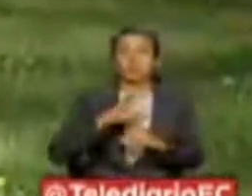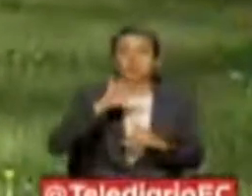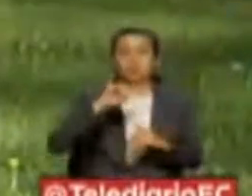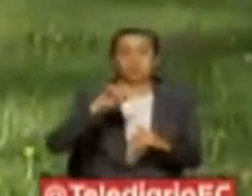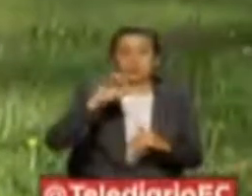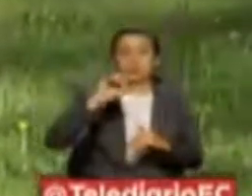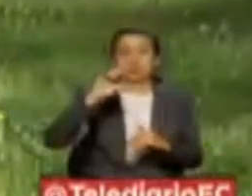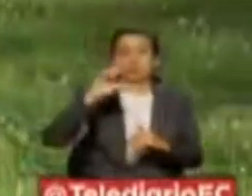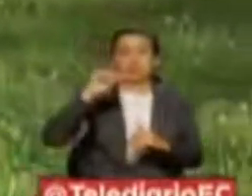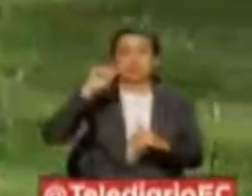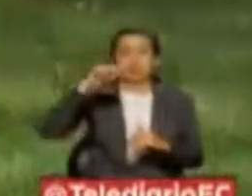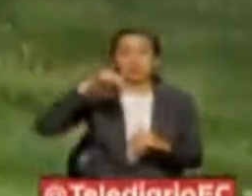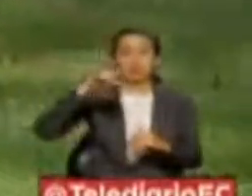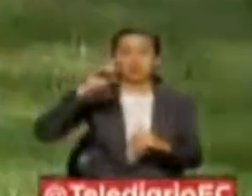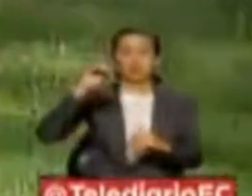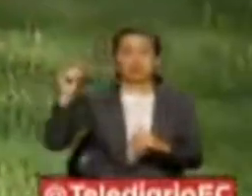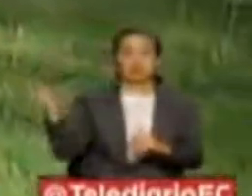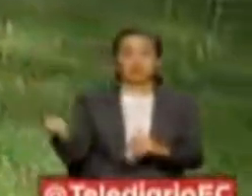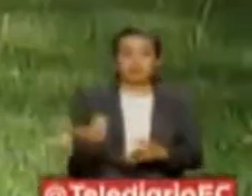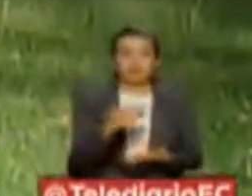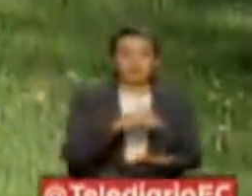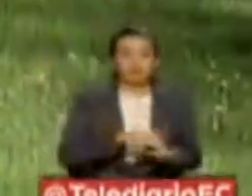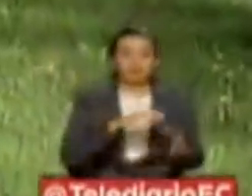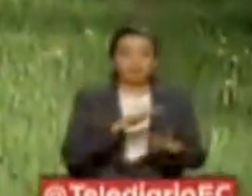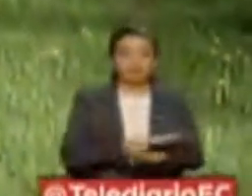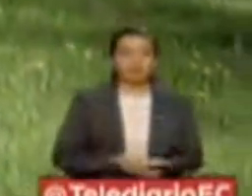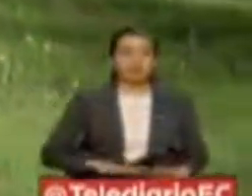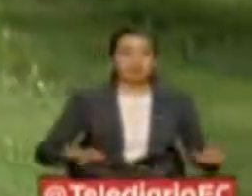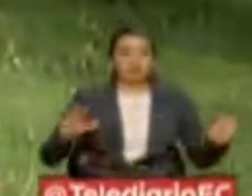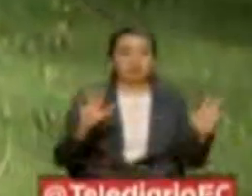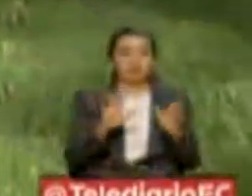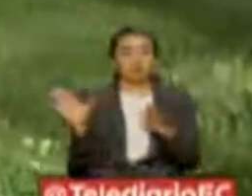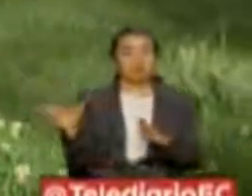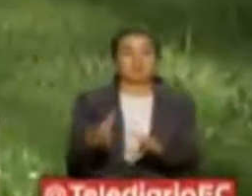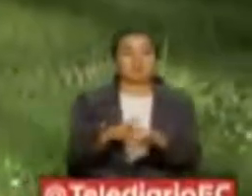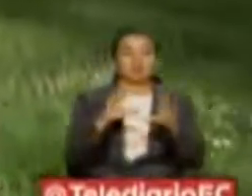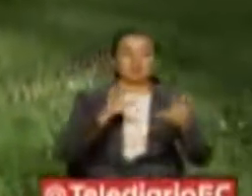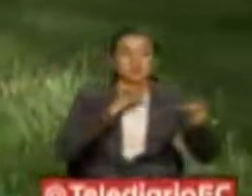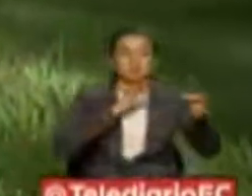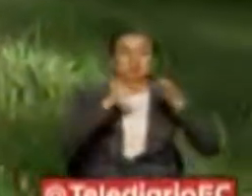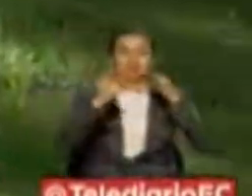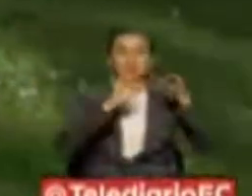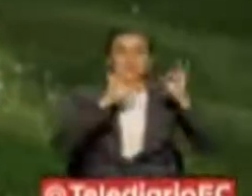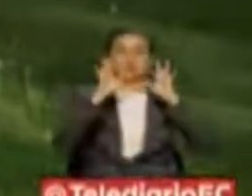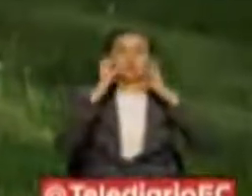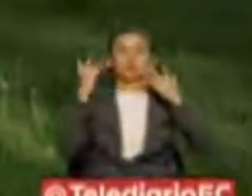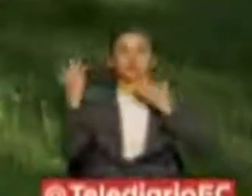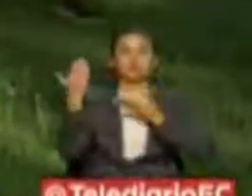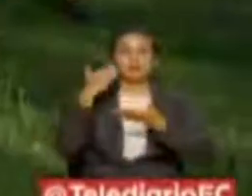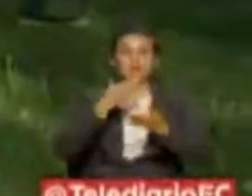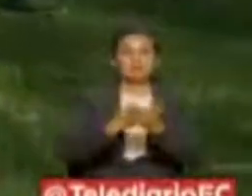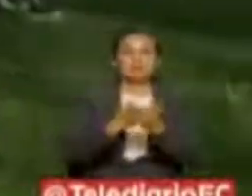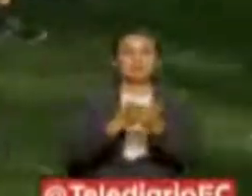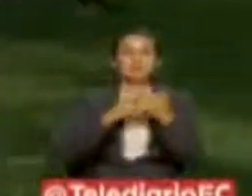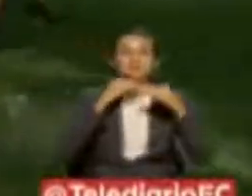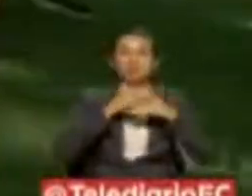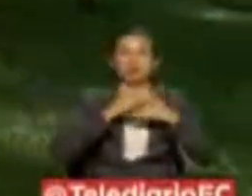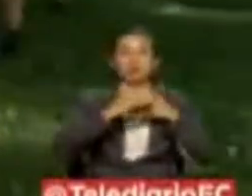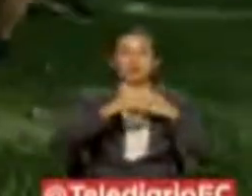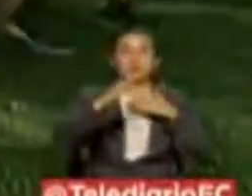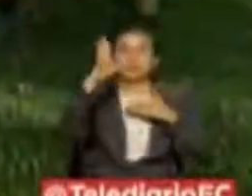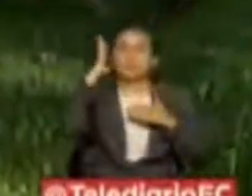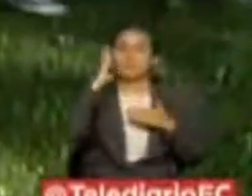es la directora de esta carrera, para que nos vaya explicando, además de que ella pues tiene una amplia